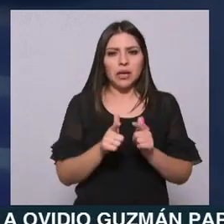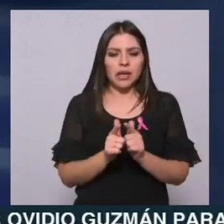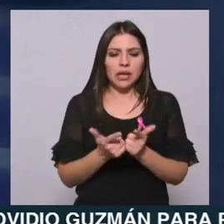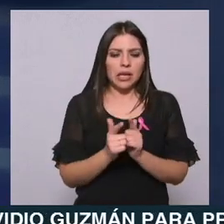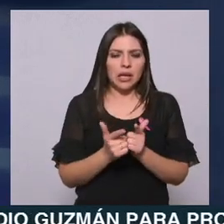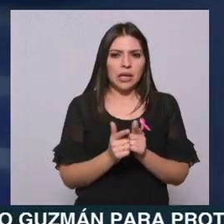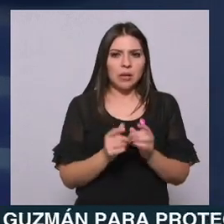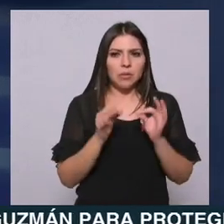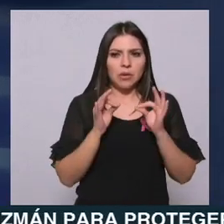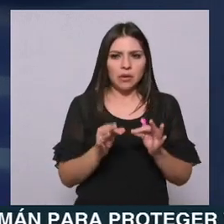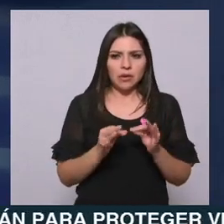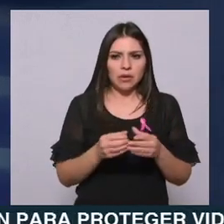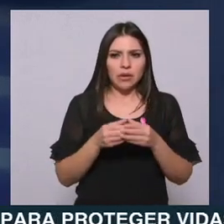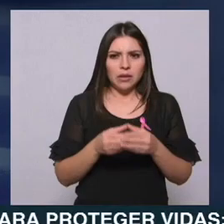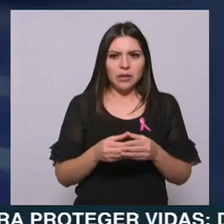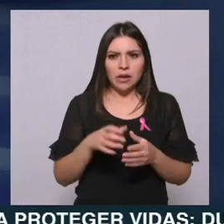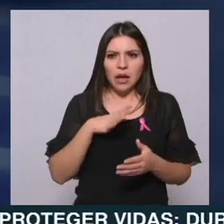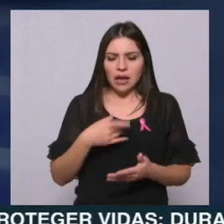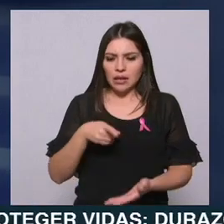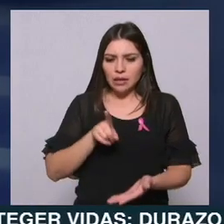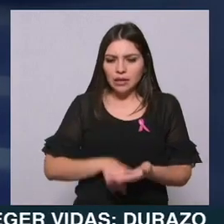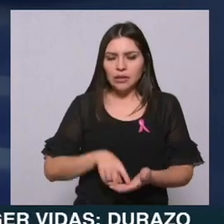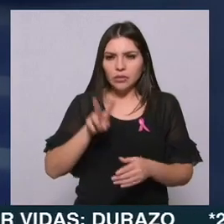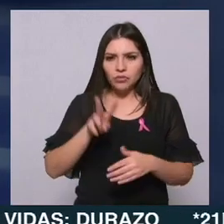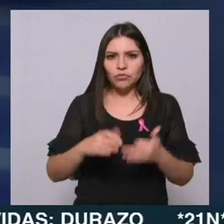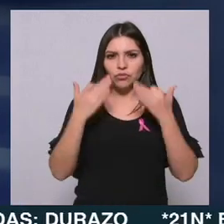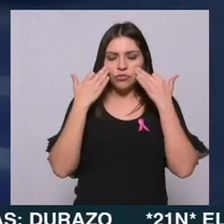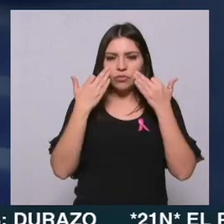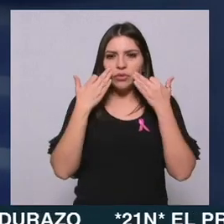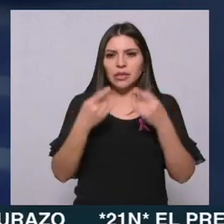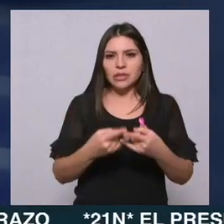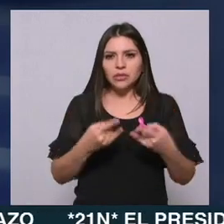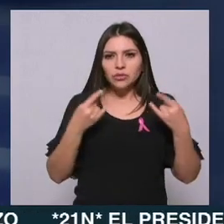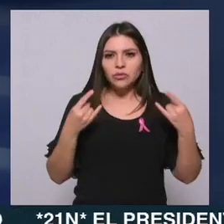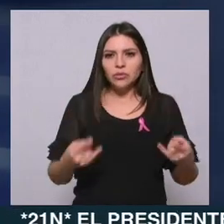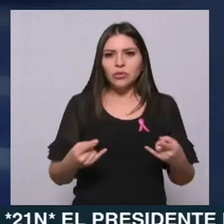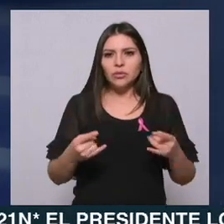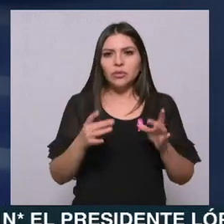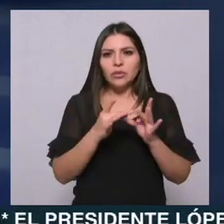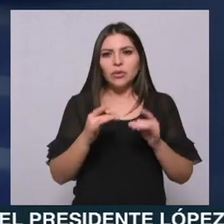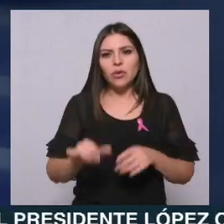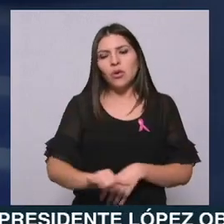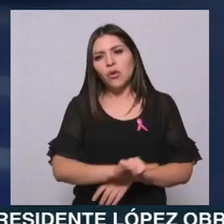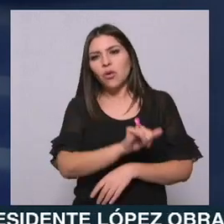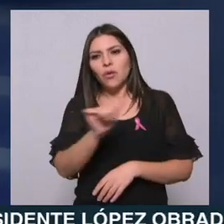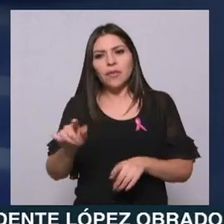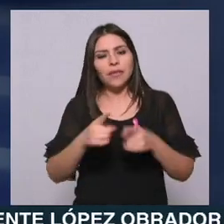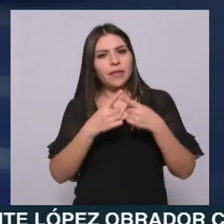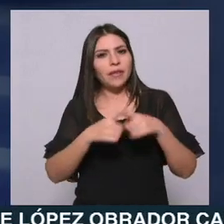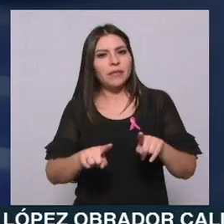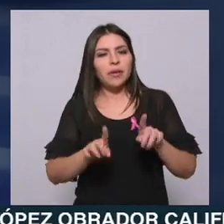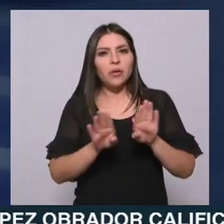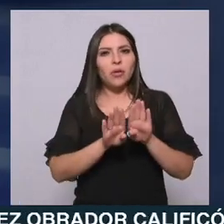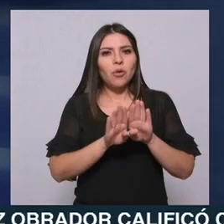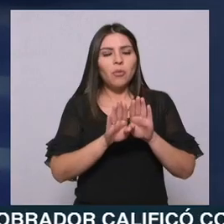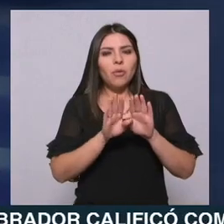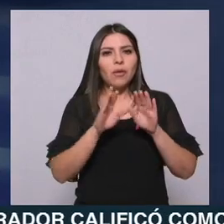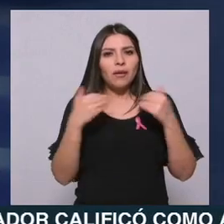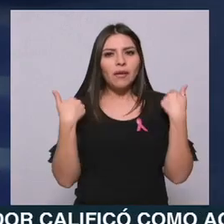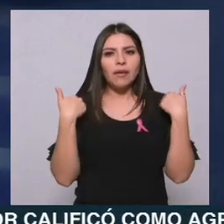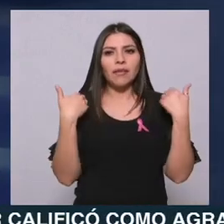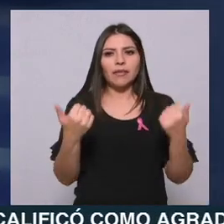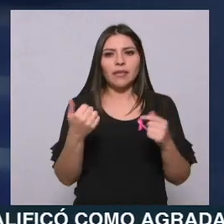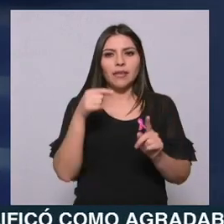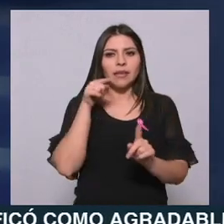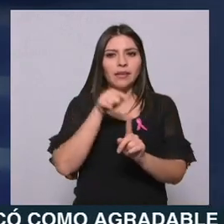que con rigor histórico, con documentos de archivo, pudiera ofrecerle como otra cara de esa moneda, ¿no? Que siempre